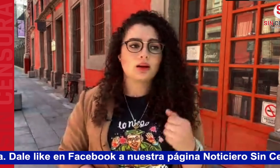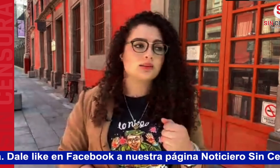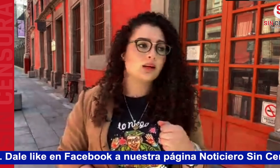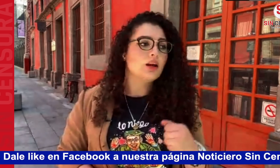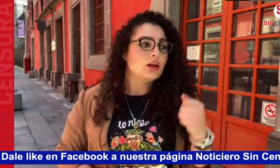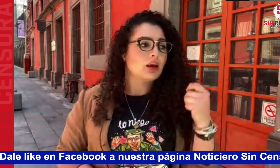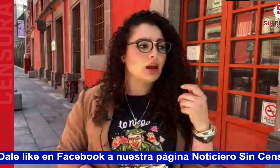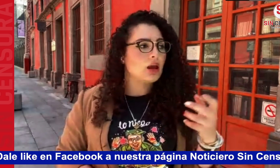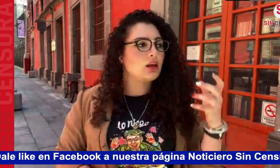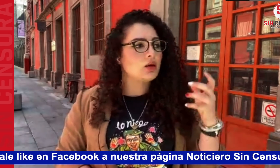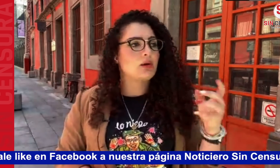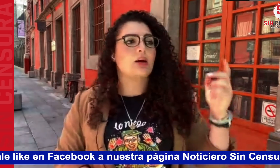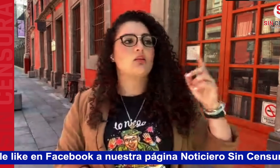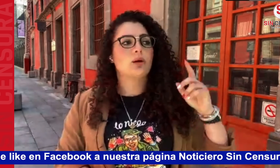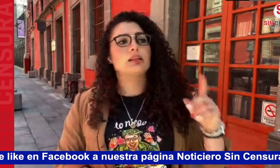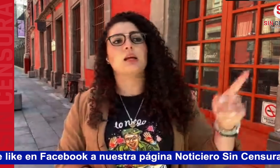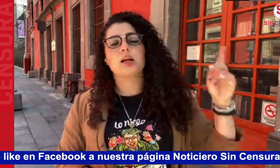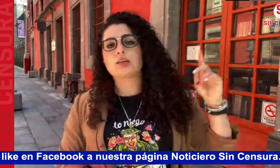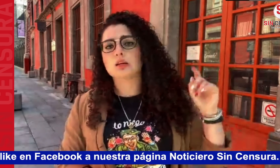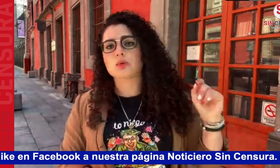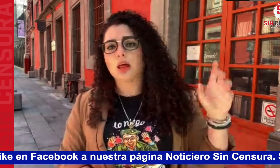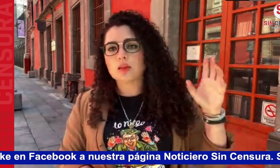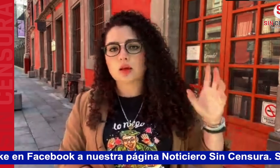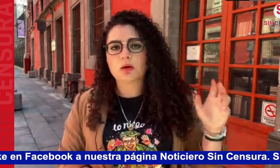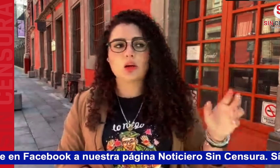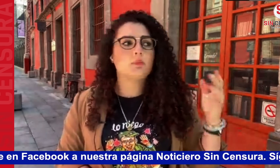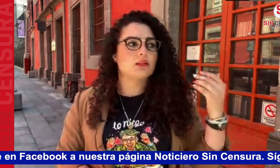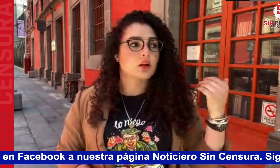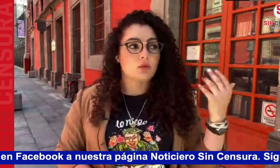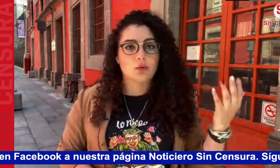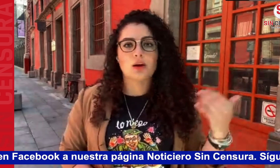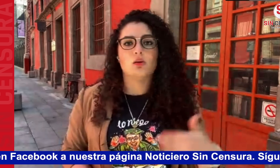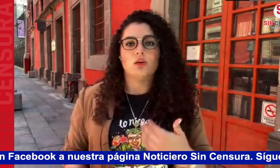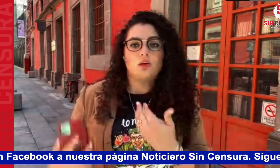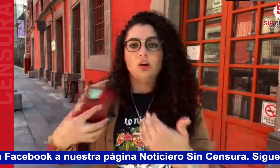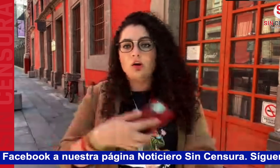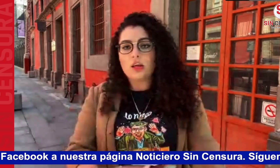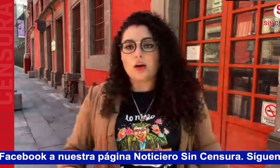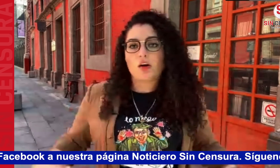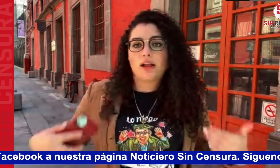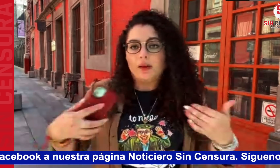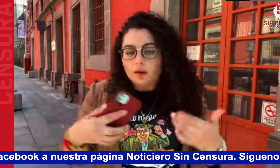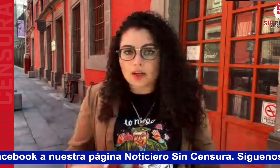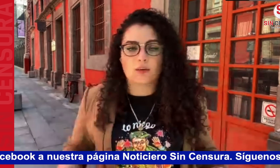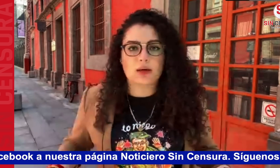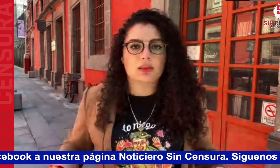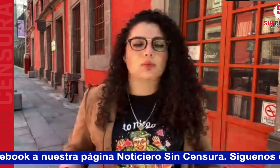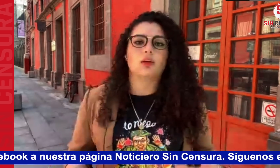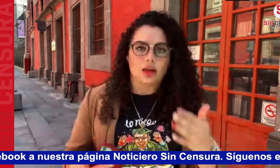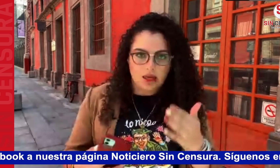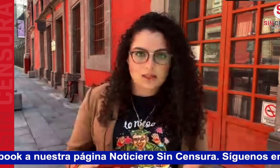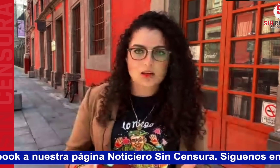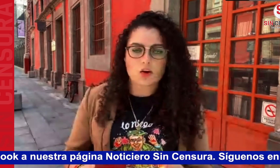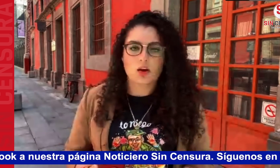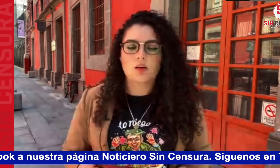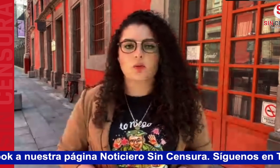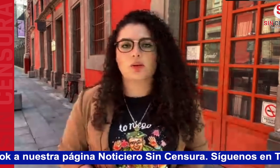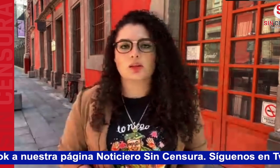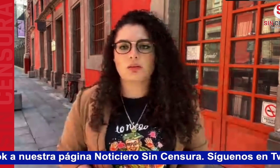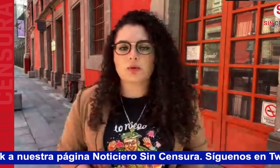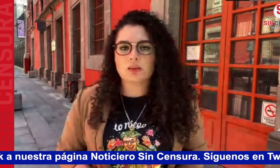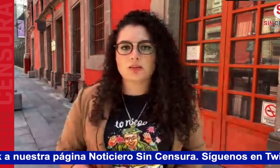cabeza de vaca decir que él iba a combatir la inseguridad en Tamaulipas? Bueno, lo niego calderónicamente porque el